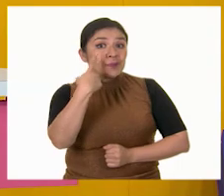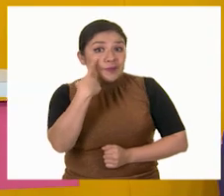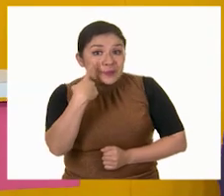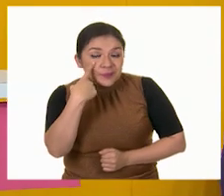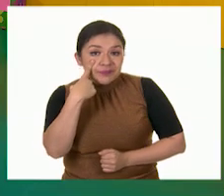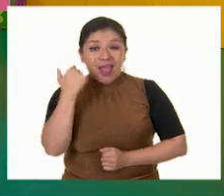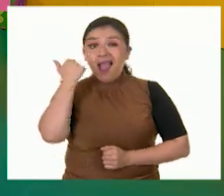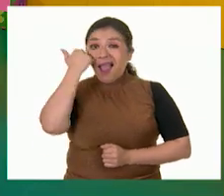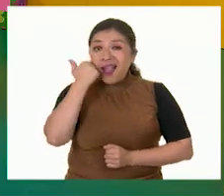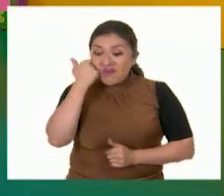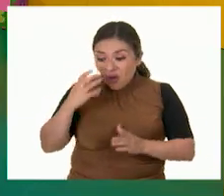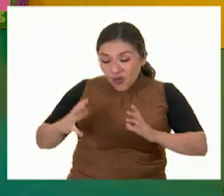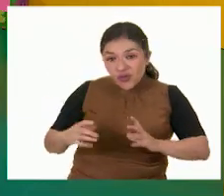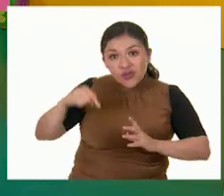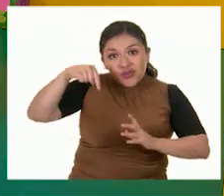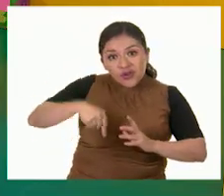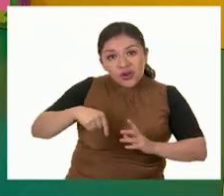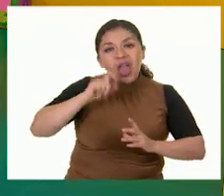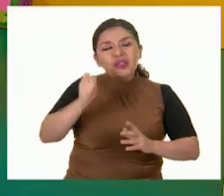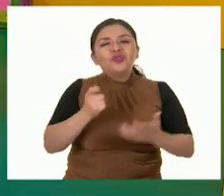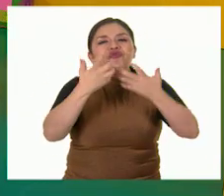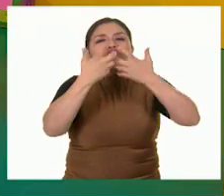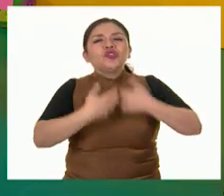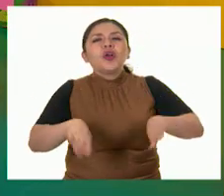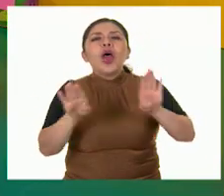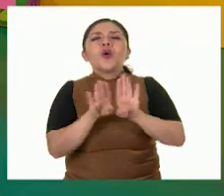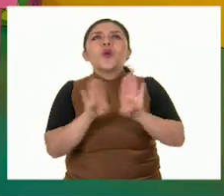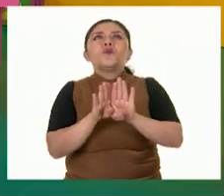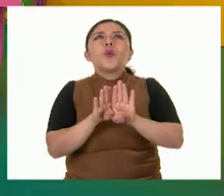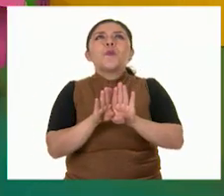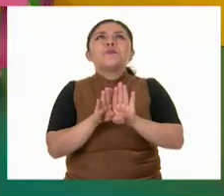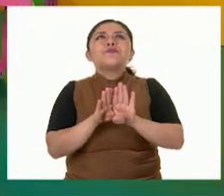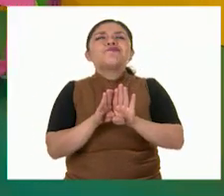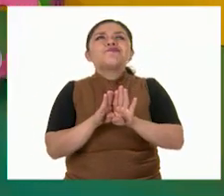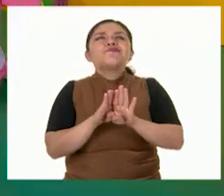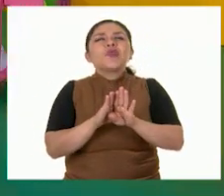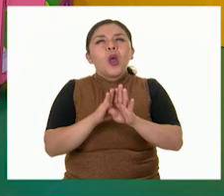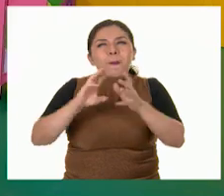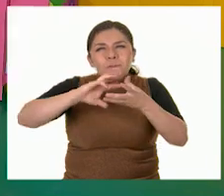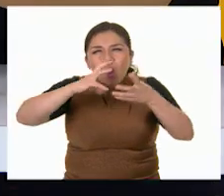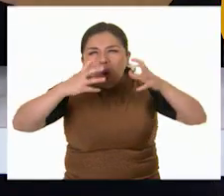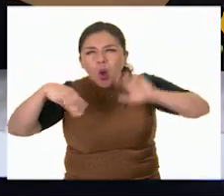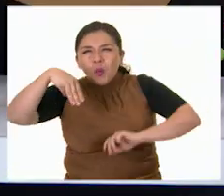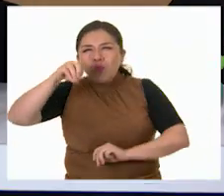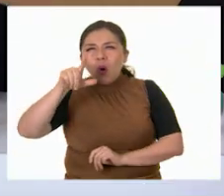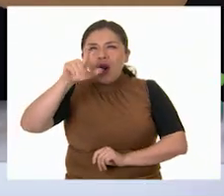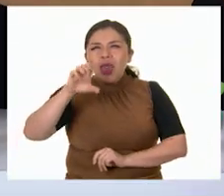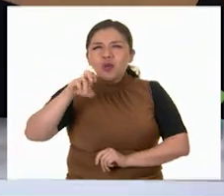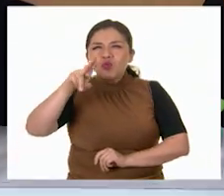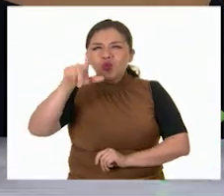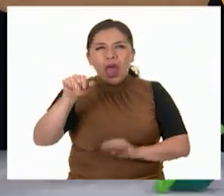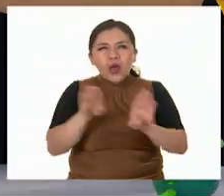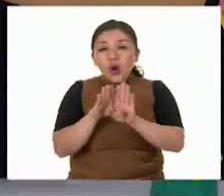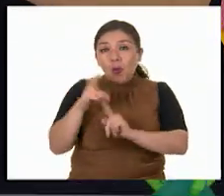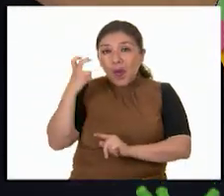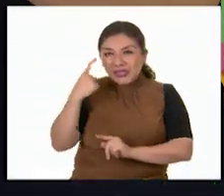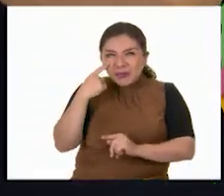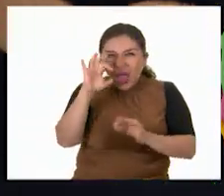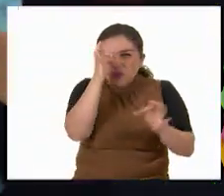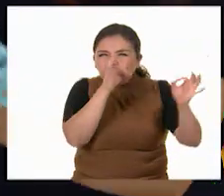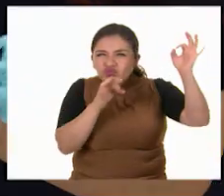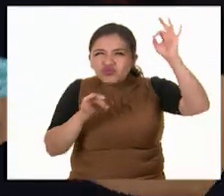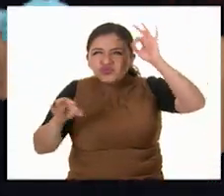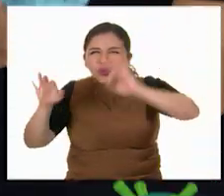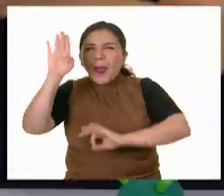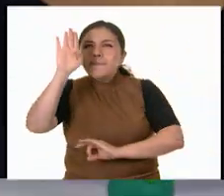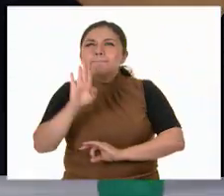el jabón funciona como un tipo de moléculas que está, son como estas, que